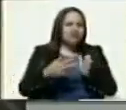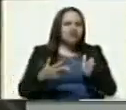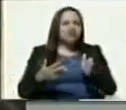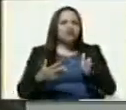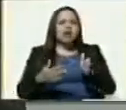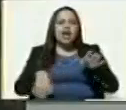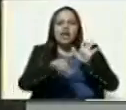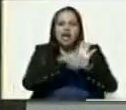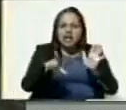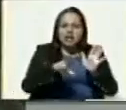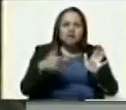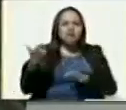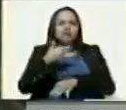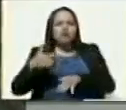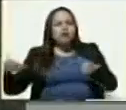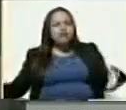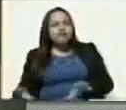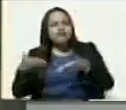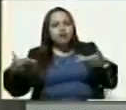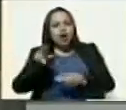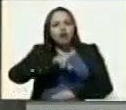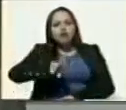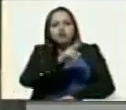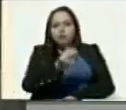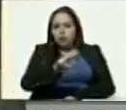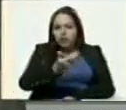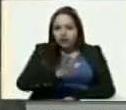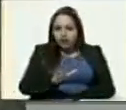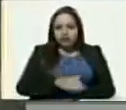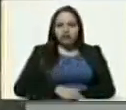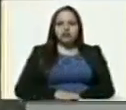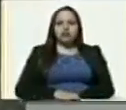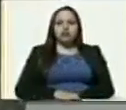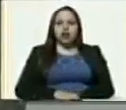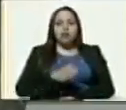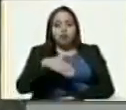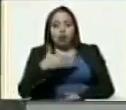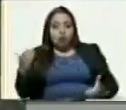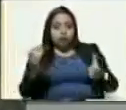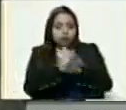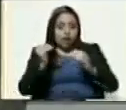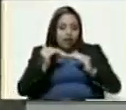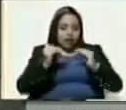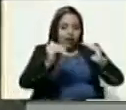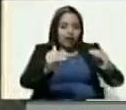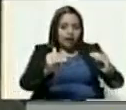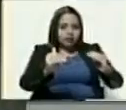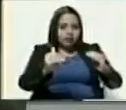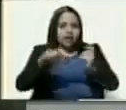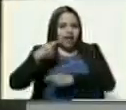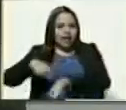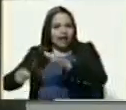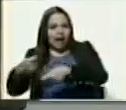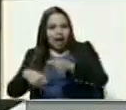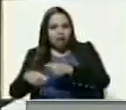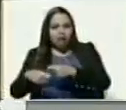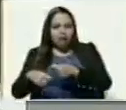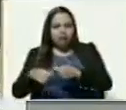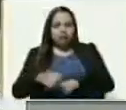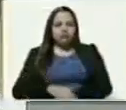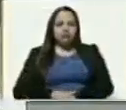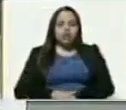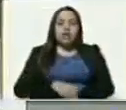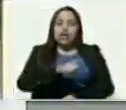fomentar la utilización del bolívar. Hemos logrado estabilizar la tasa de cambio. Estos van a ser elementos que también